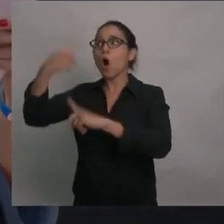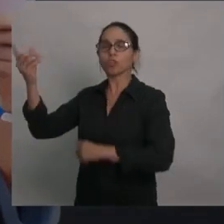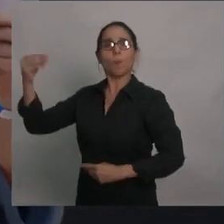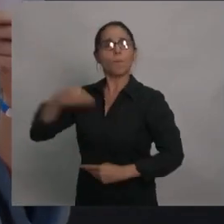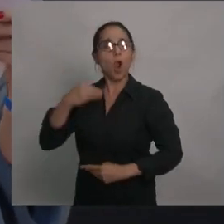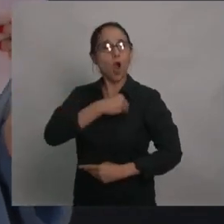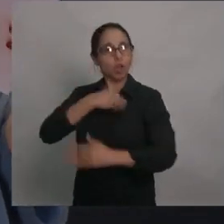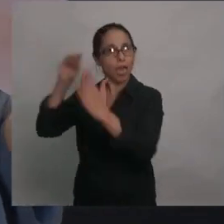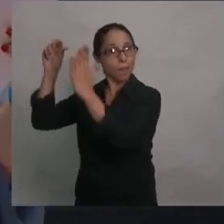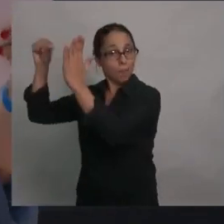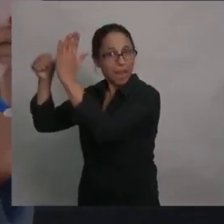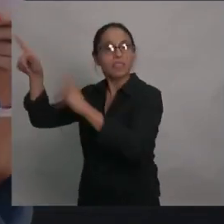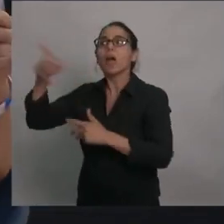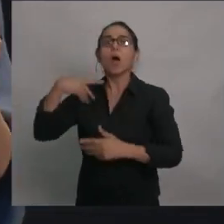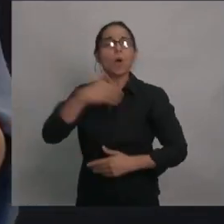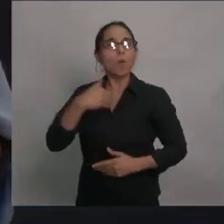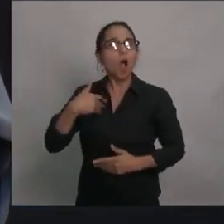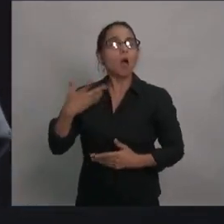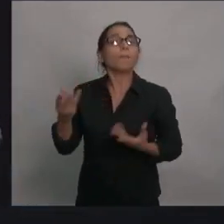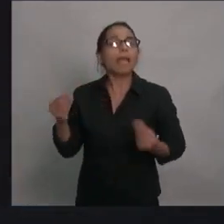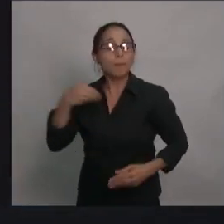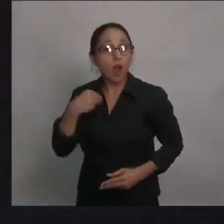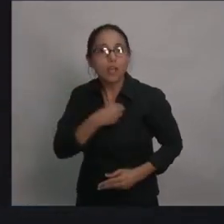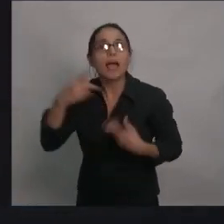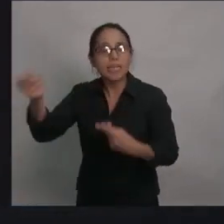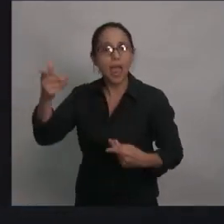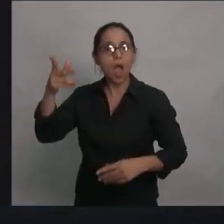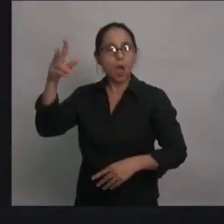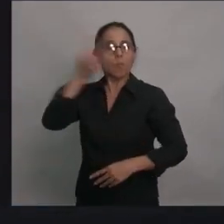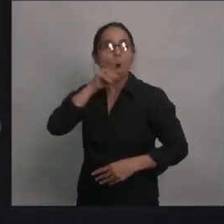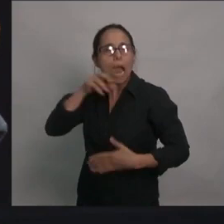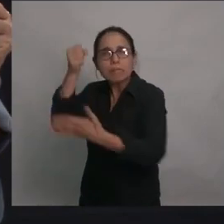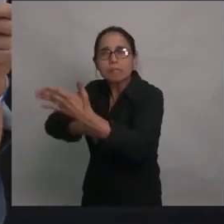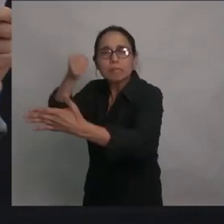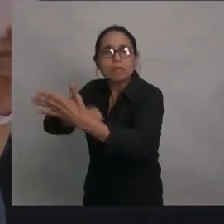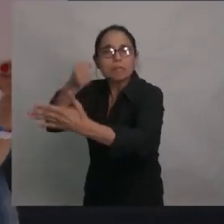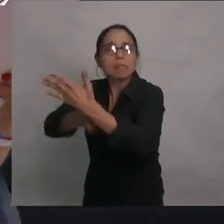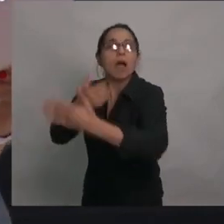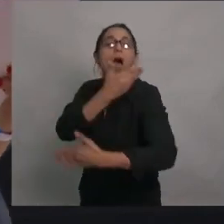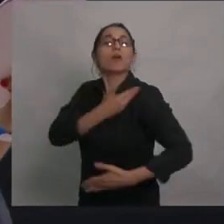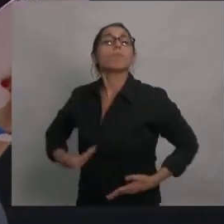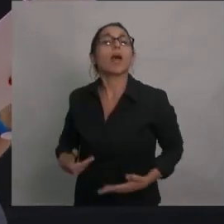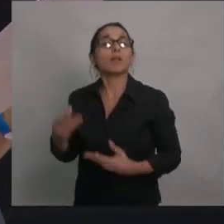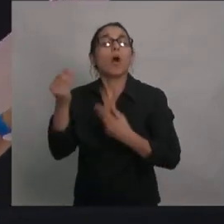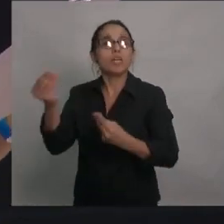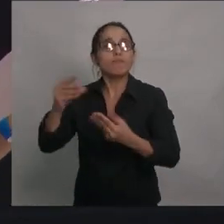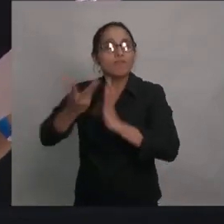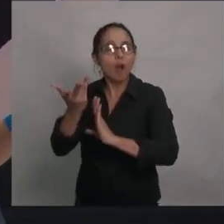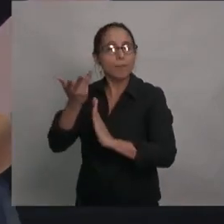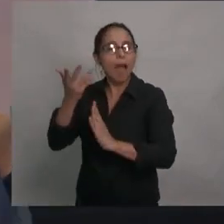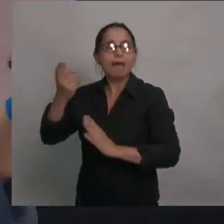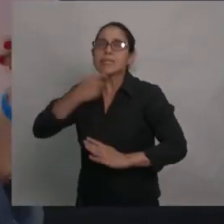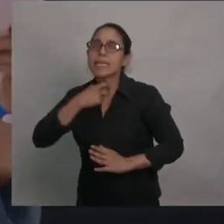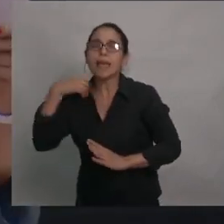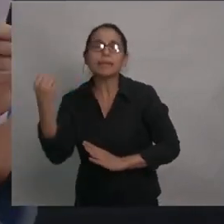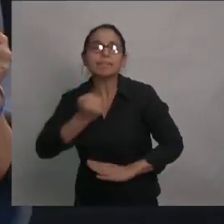Polonia, las mujeres obligan al gobierno fascista de Ley y Justicia a renunciar a sus intenciones de endurecer aún más